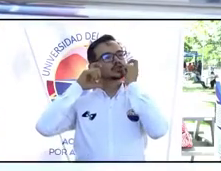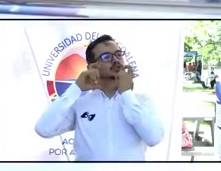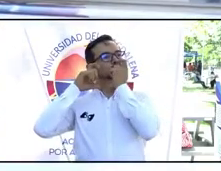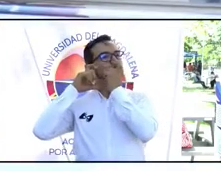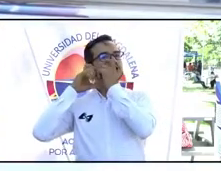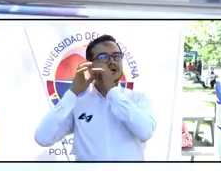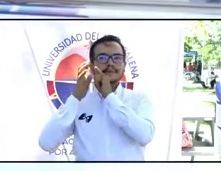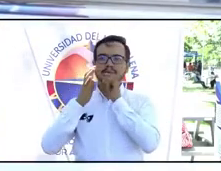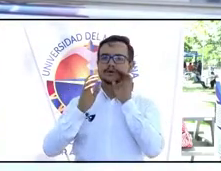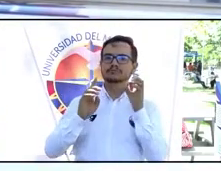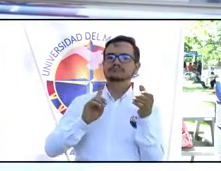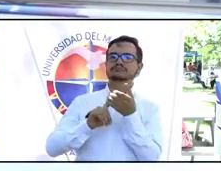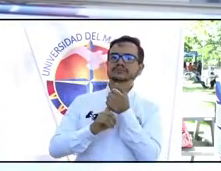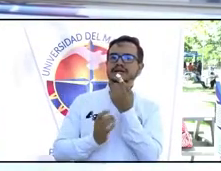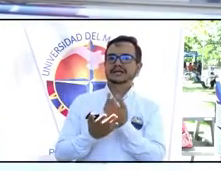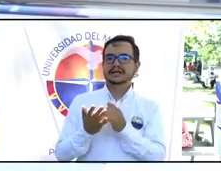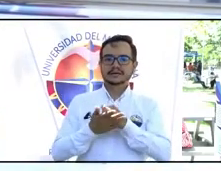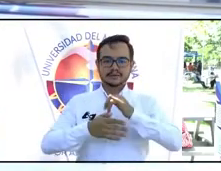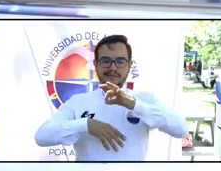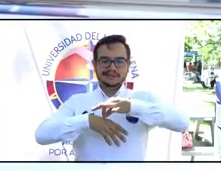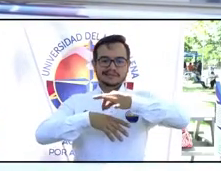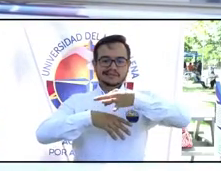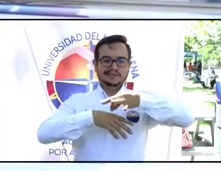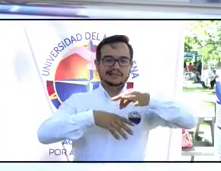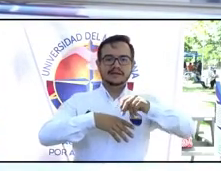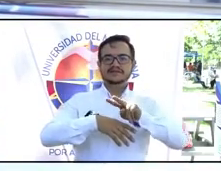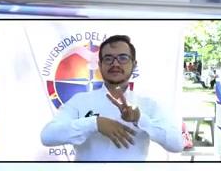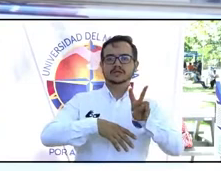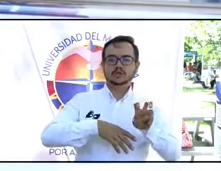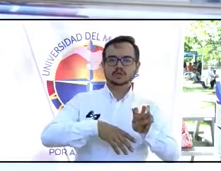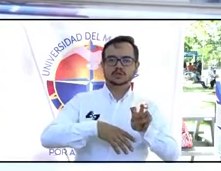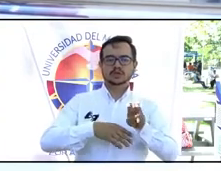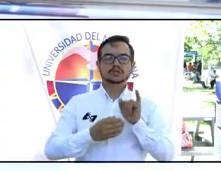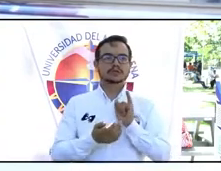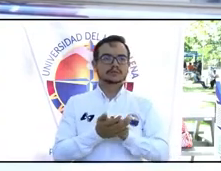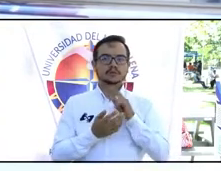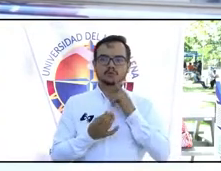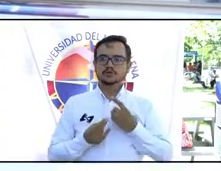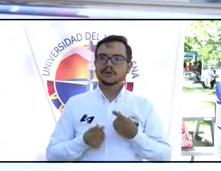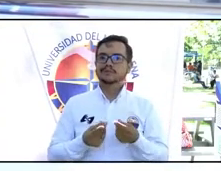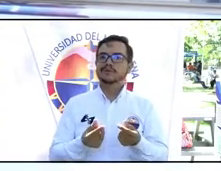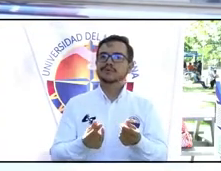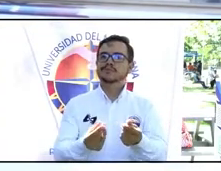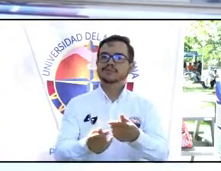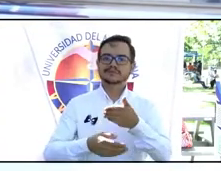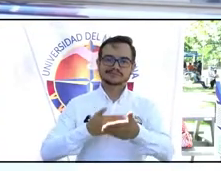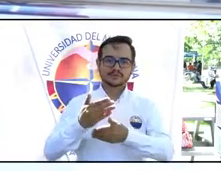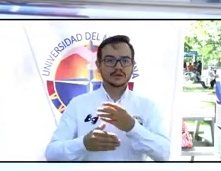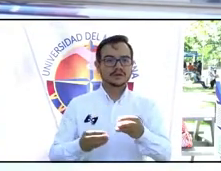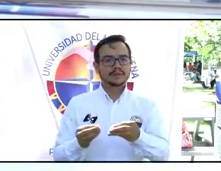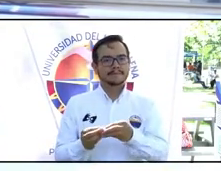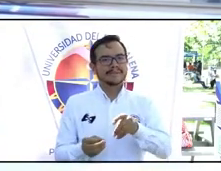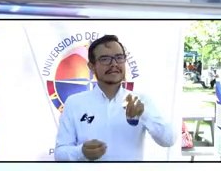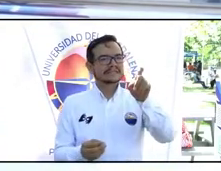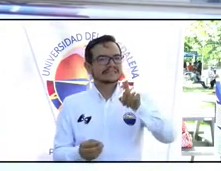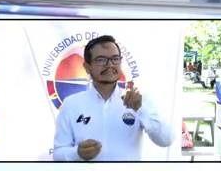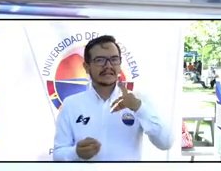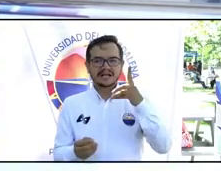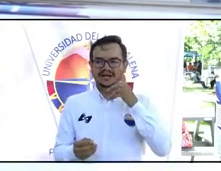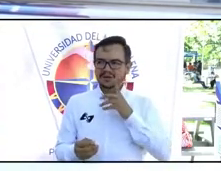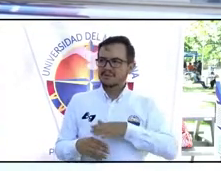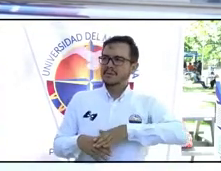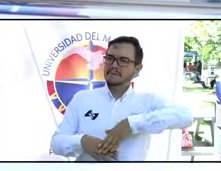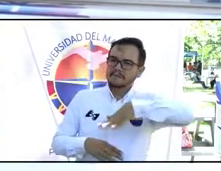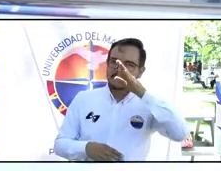ganchos para los procedimientos endodónticos, los cuales agilizan estos procesos y disminuyen la necesidad de tomar un mayor número